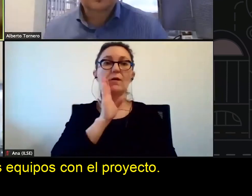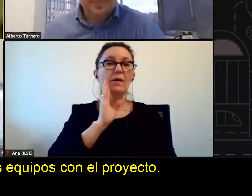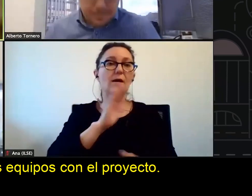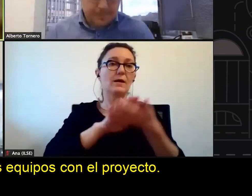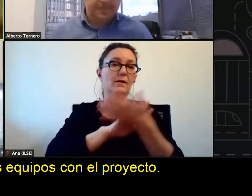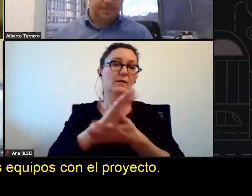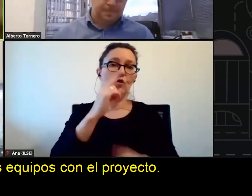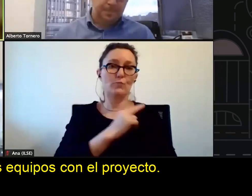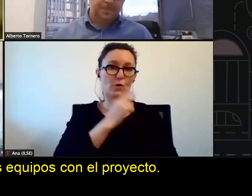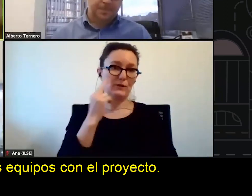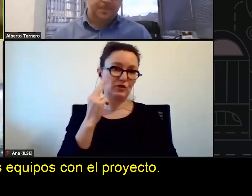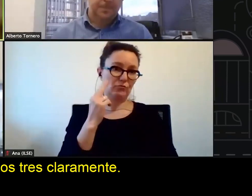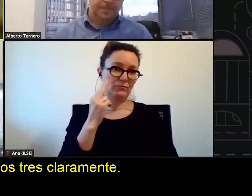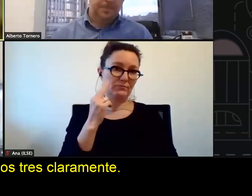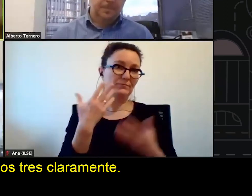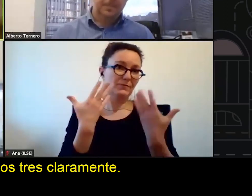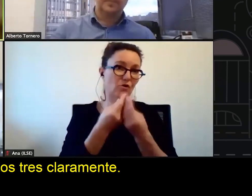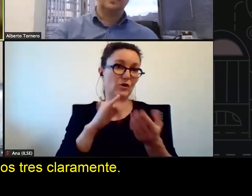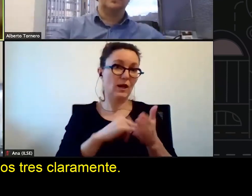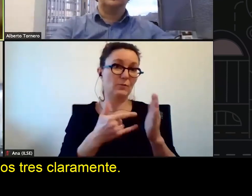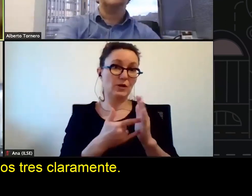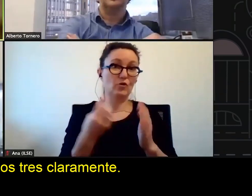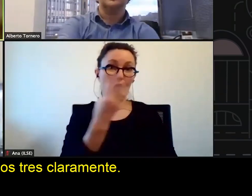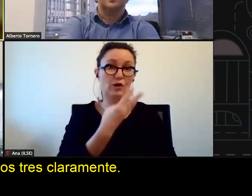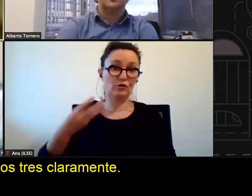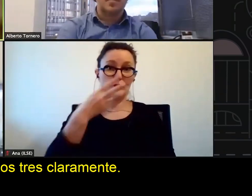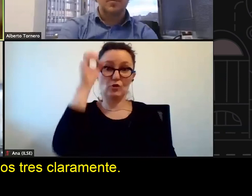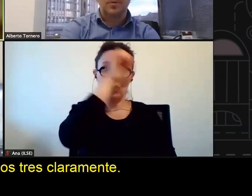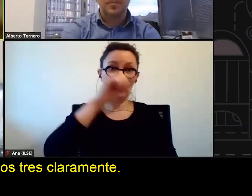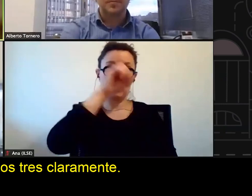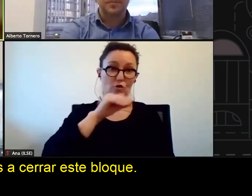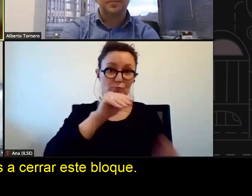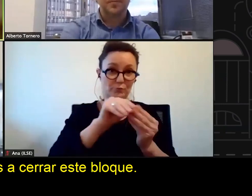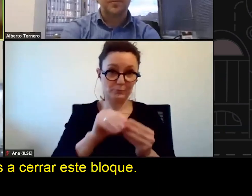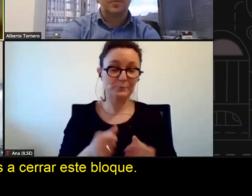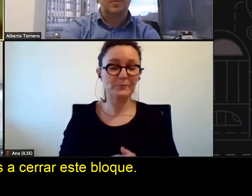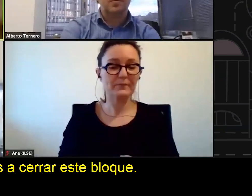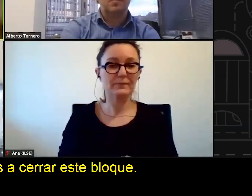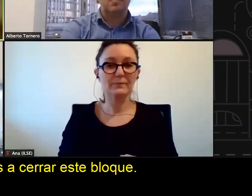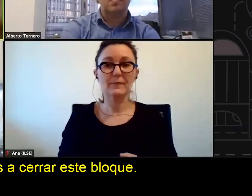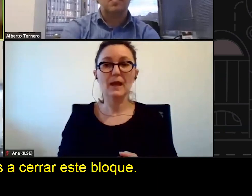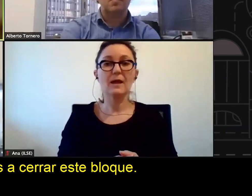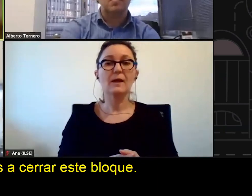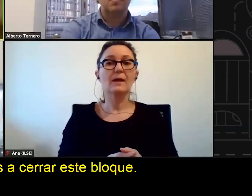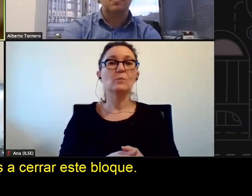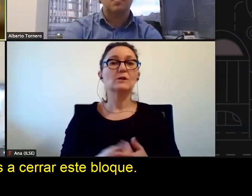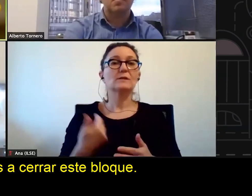equipos con el proyecto, y ahí coincidimos los tres claramente. Bueno, pues vamos a